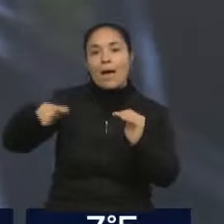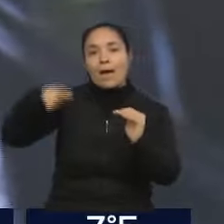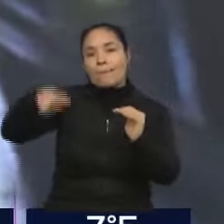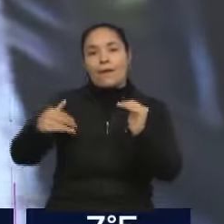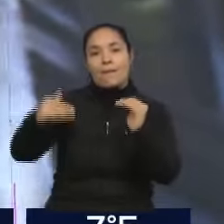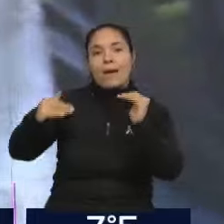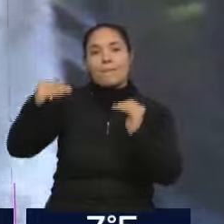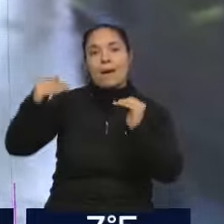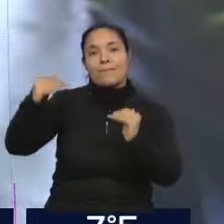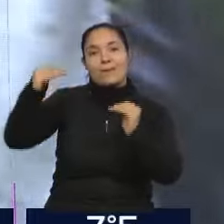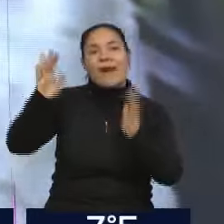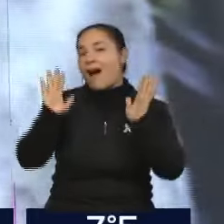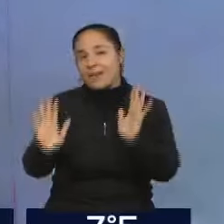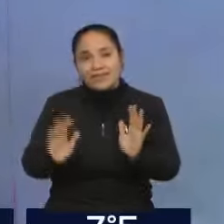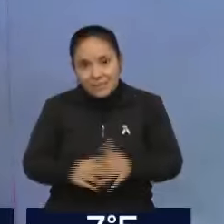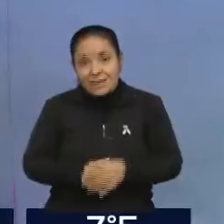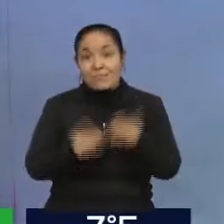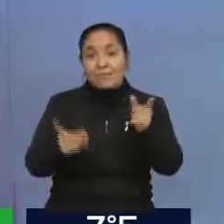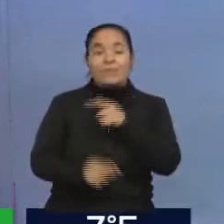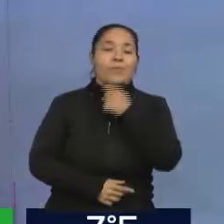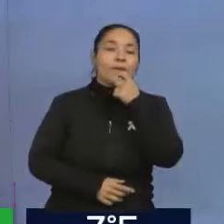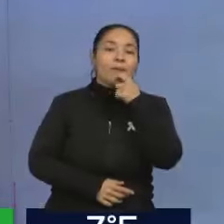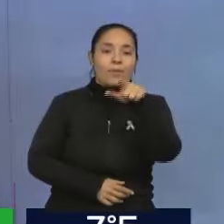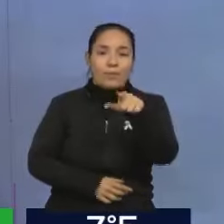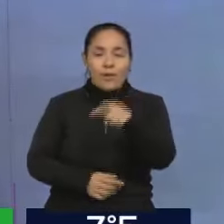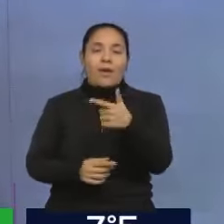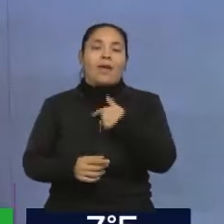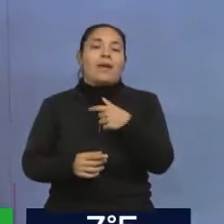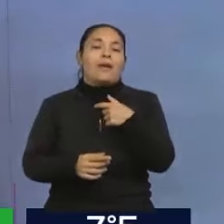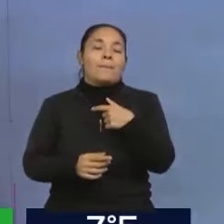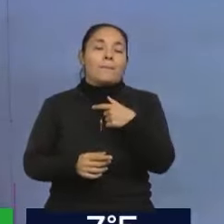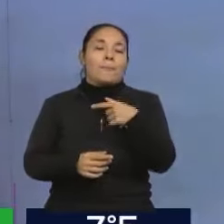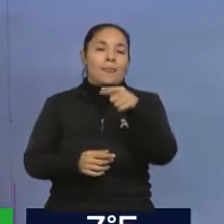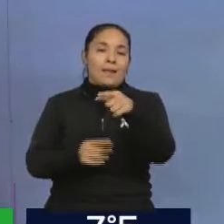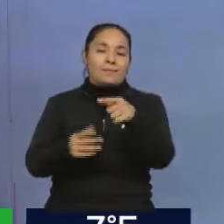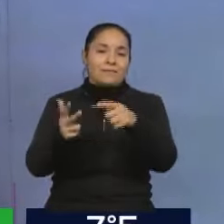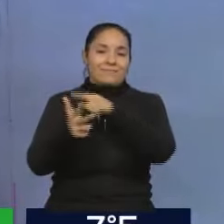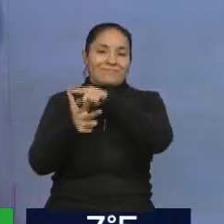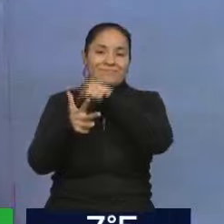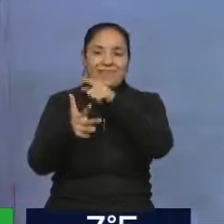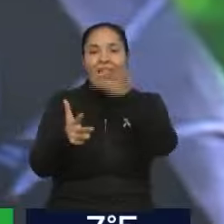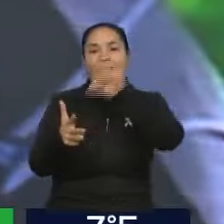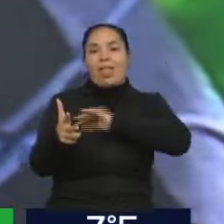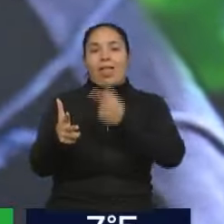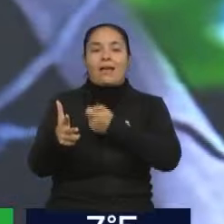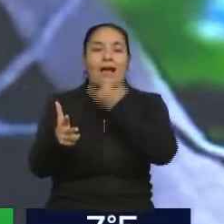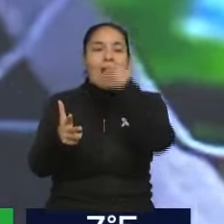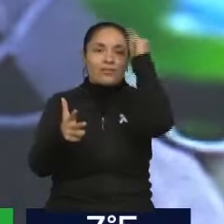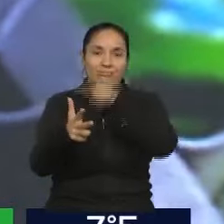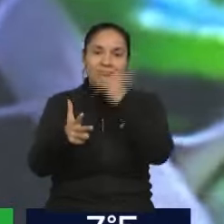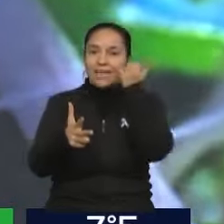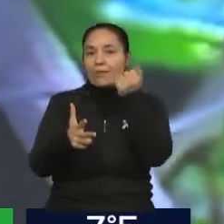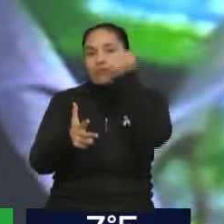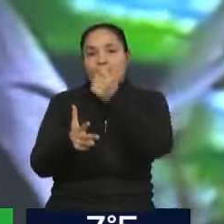luz que pagás, que tiene un aporte si estás dentro de los ingresos altos, medios y bajos. Si estás dentro de los ingresos altos,